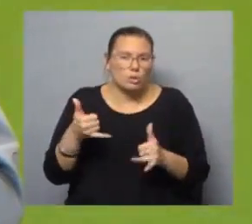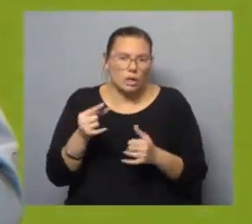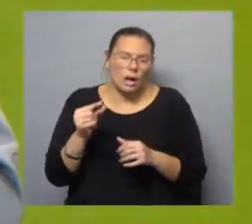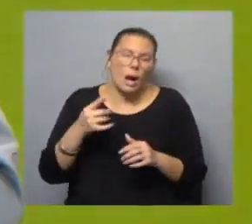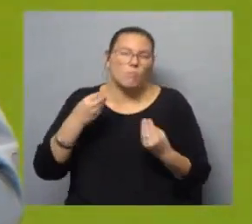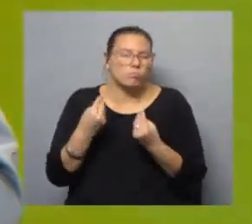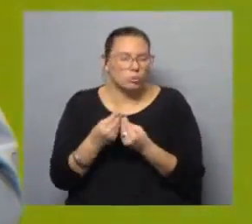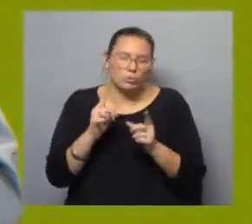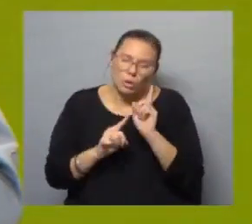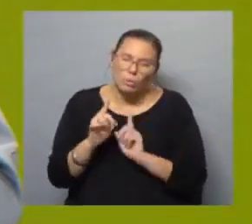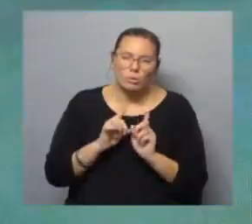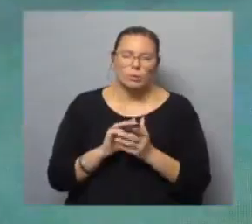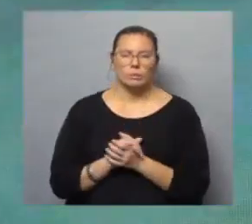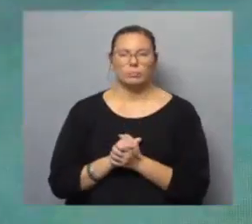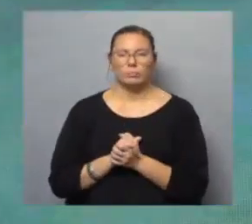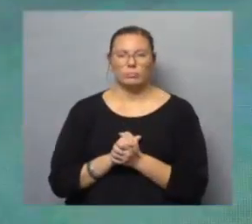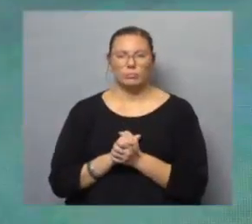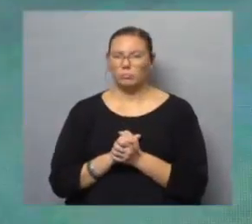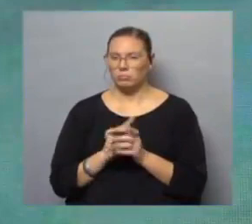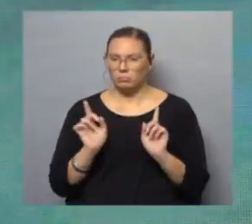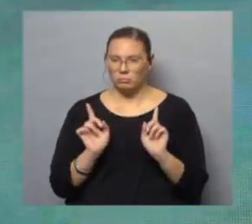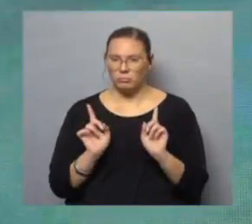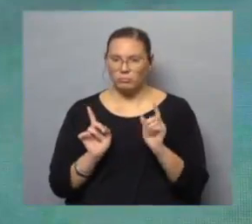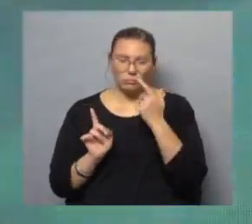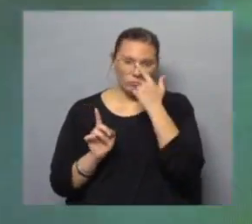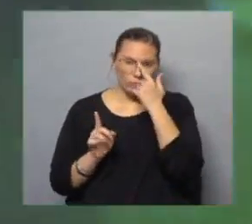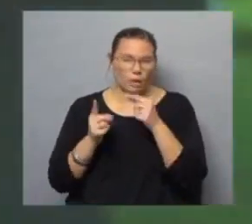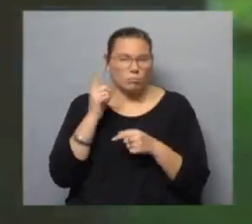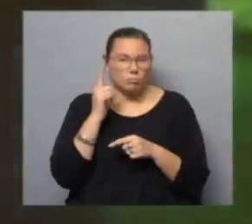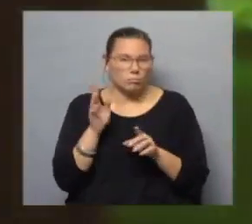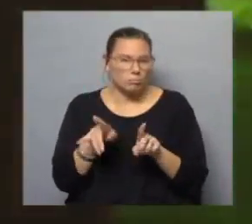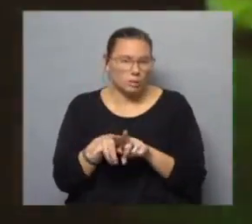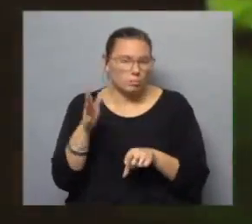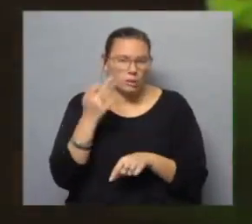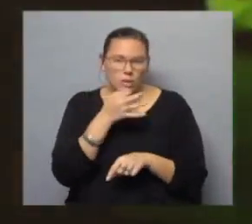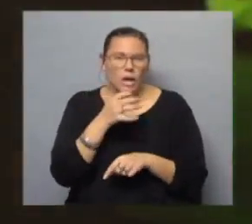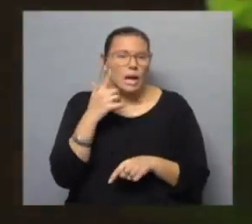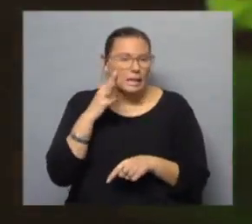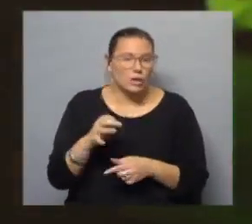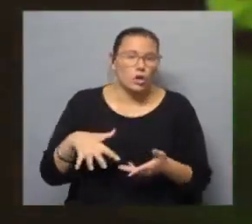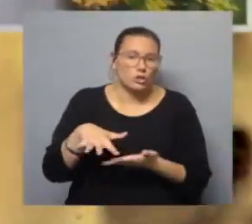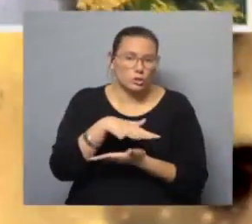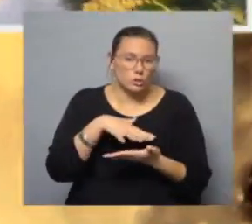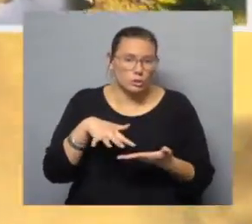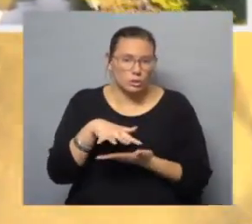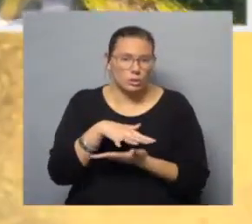mano en algo de esto. No. Como decía, yo creo que todavía estamos en una situación